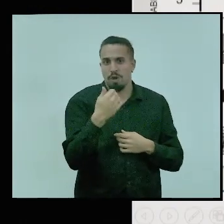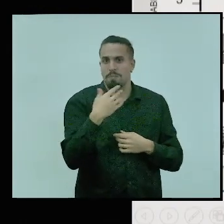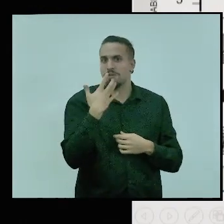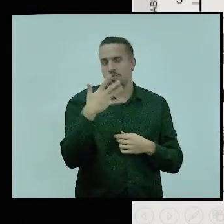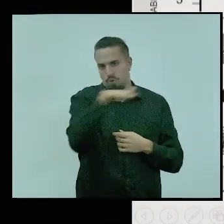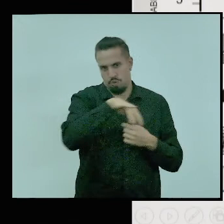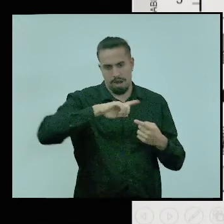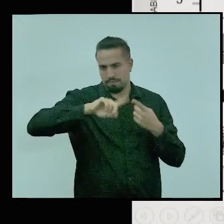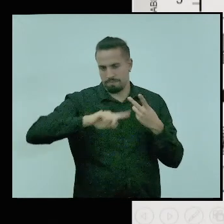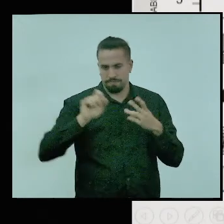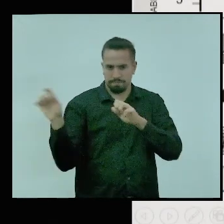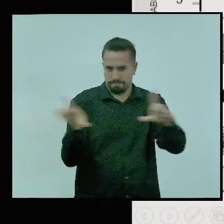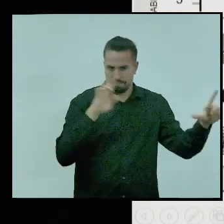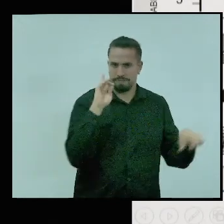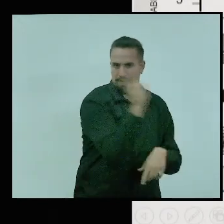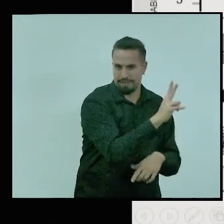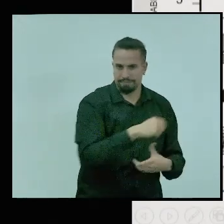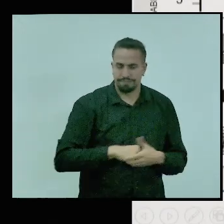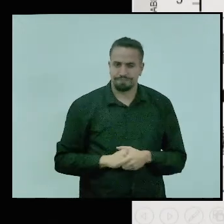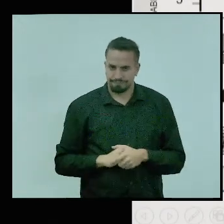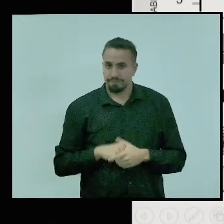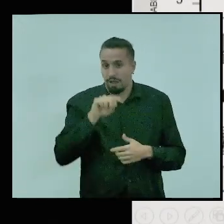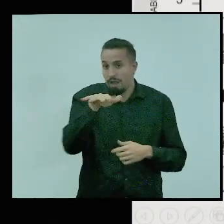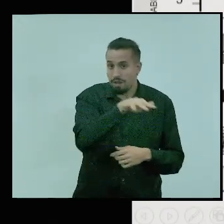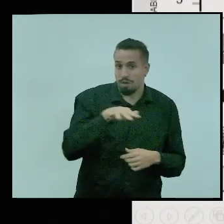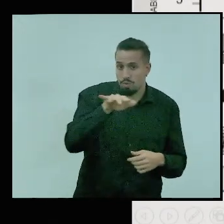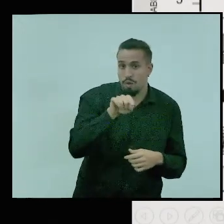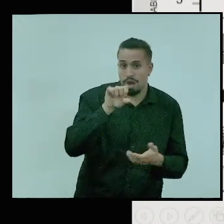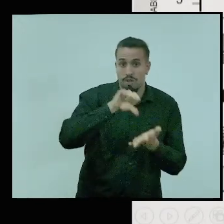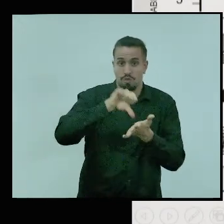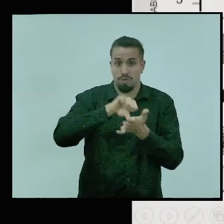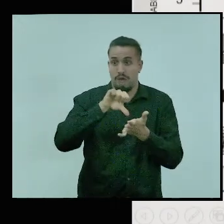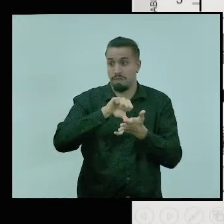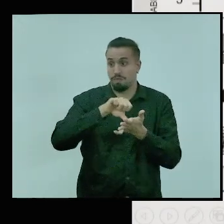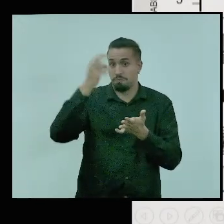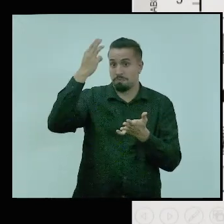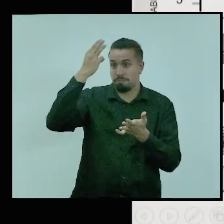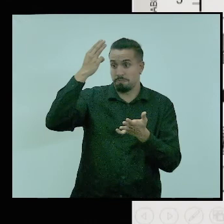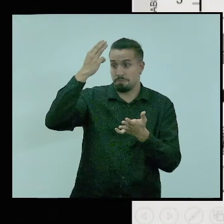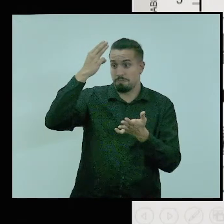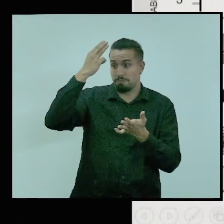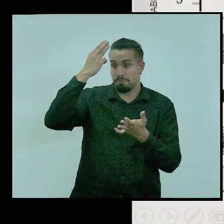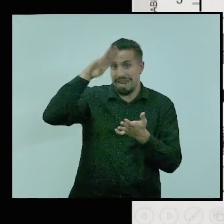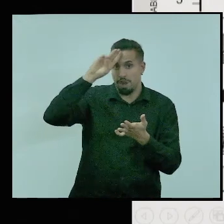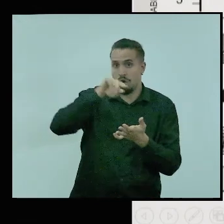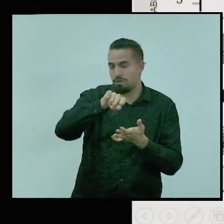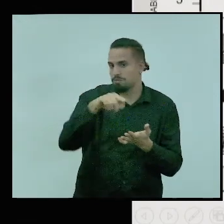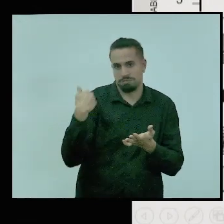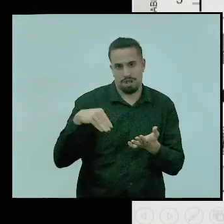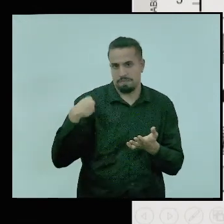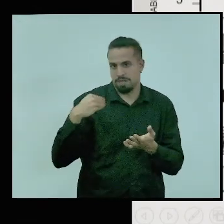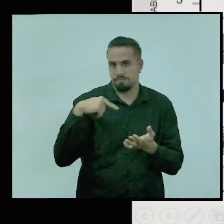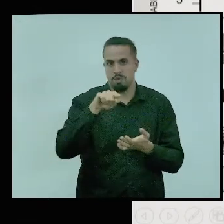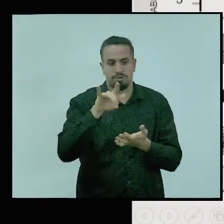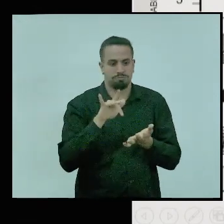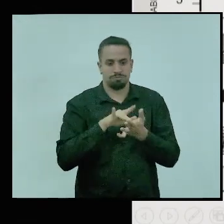Chichinautzin y del Xitle, que fue el que destruyó la ciudad de Cuicuilco y se asoció a la mayor cantidad